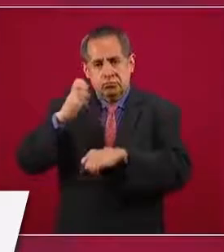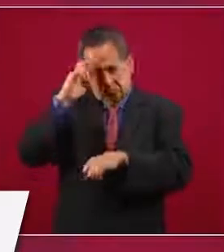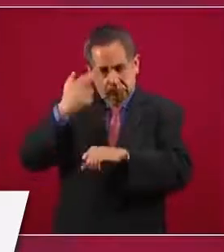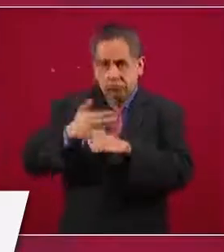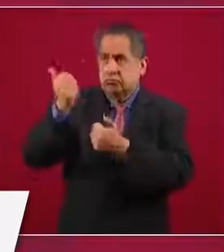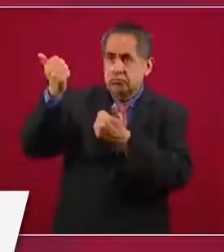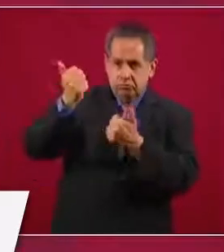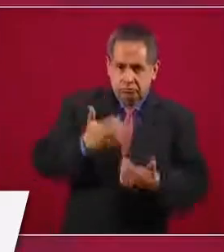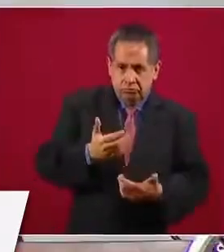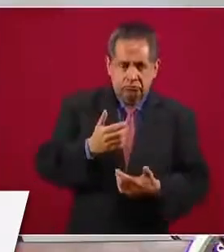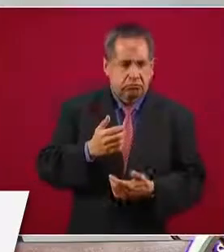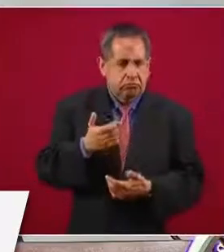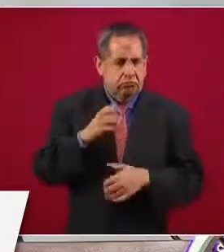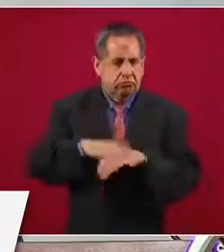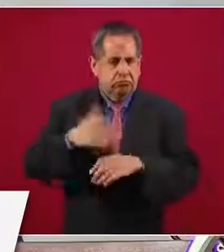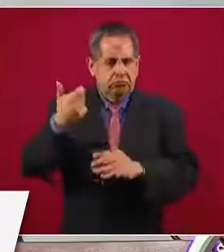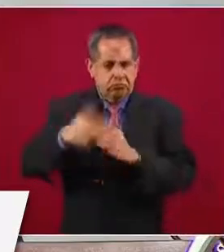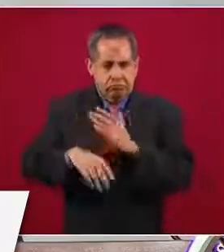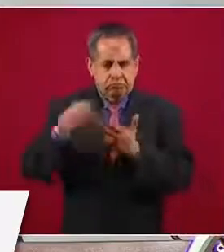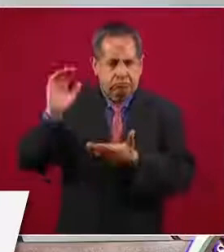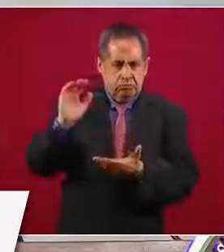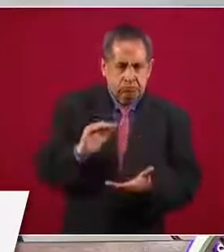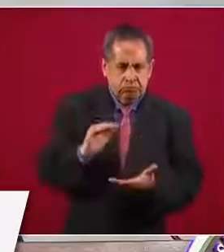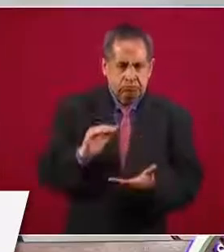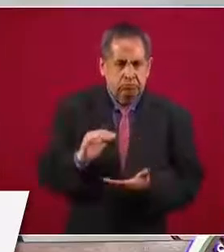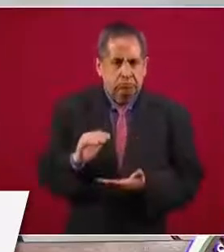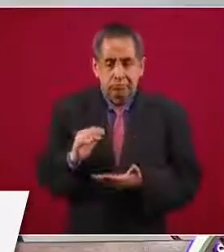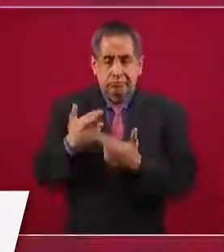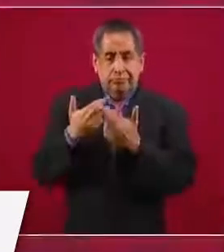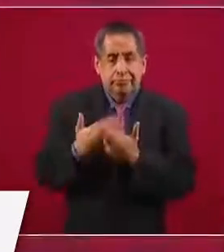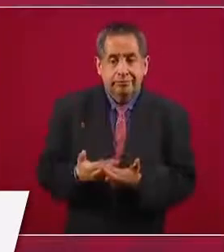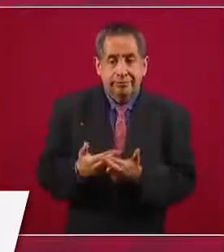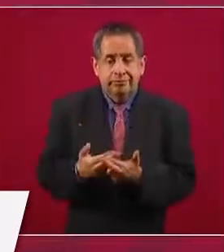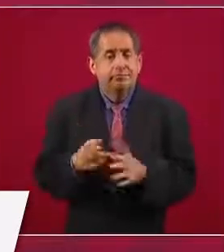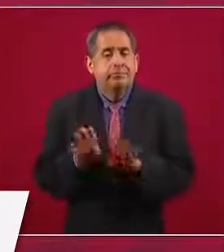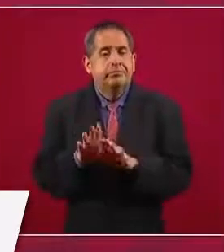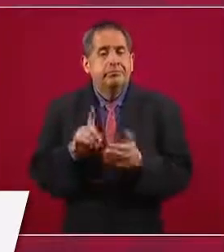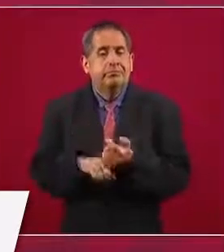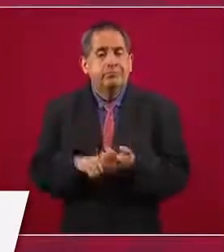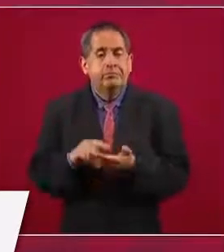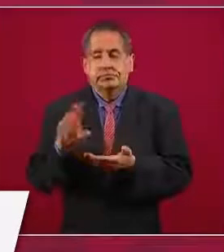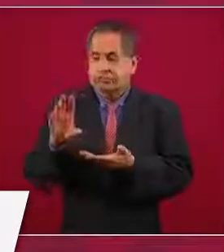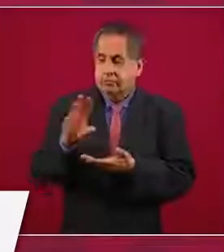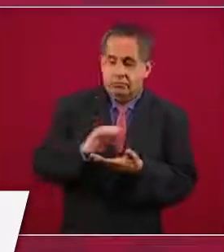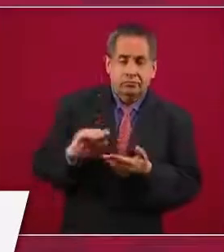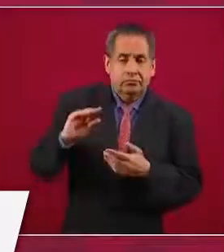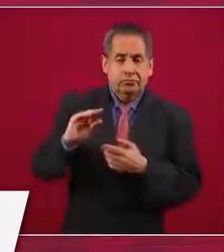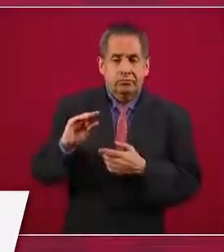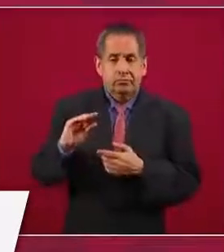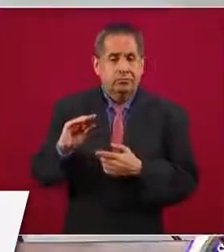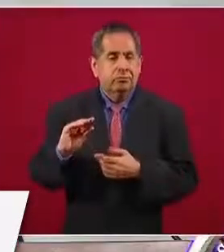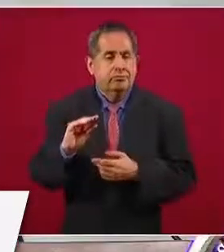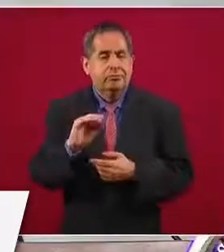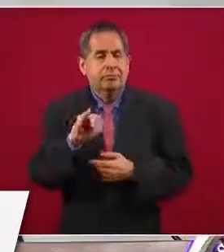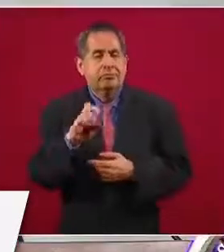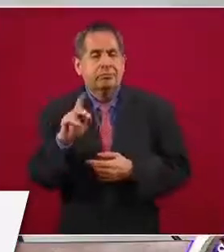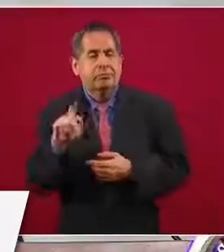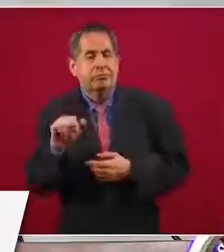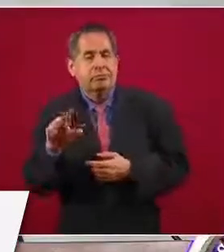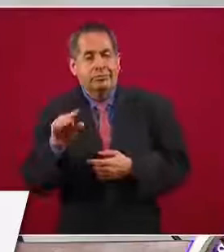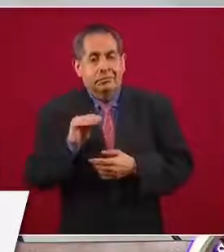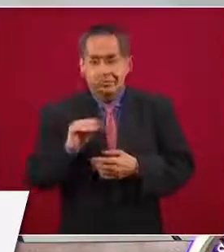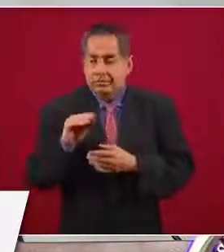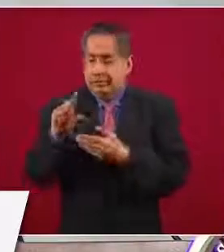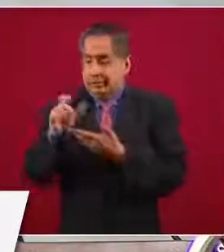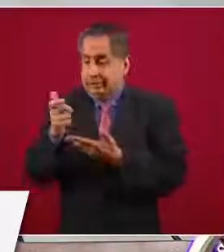que importamos pues ese diferencial se convierte en un impuesto especial para el